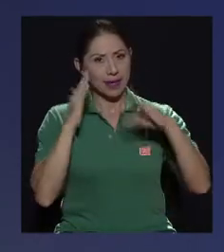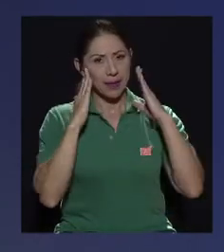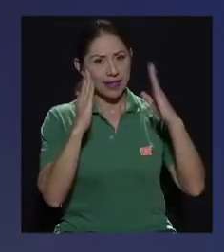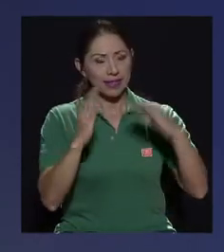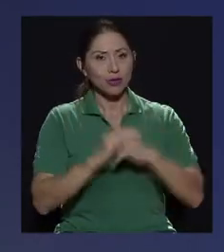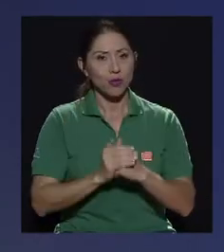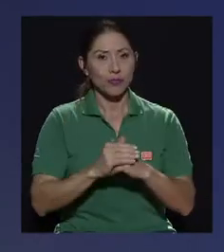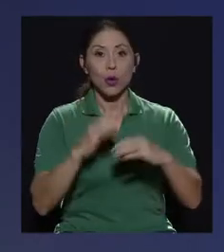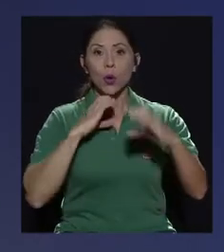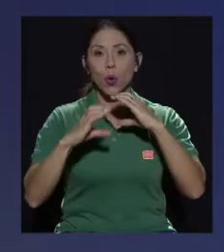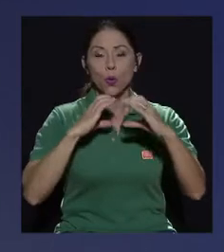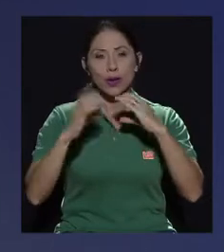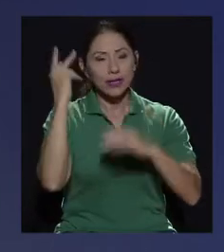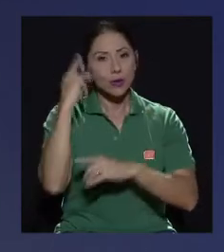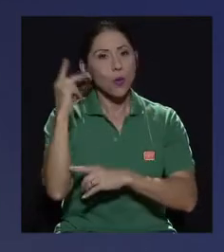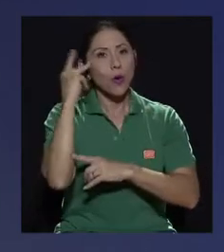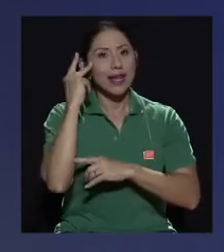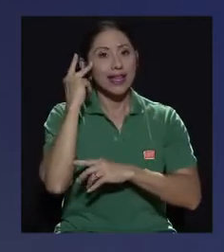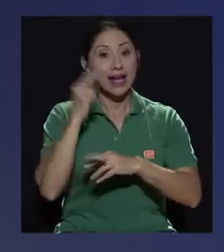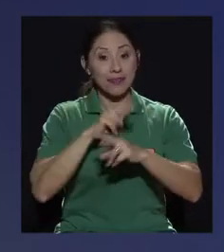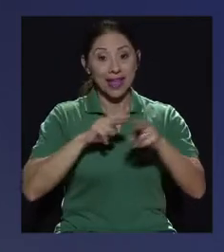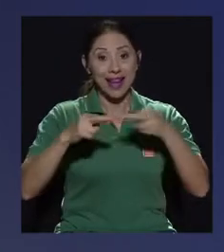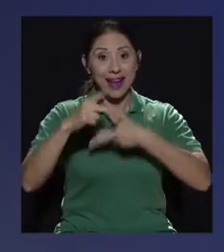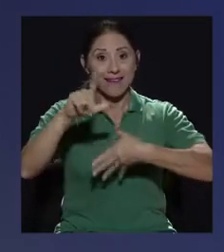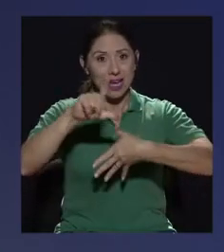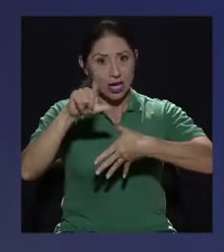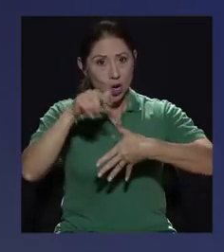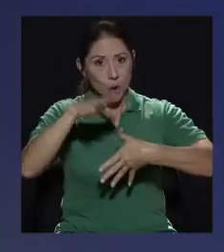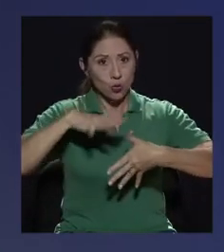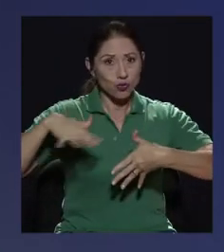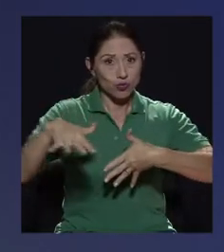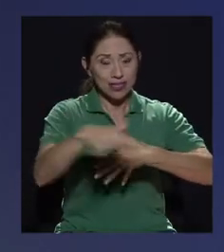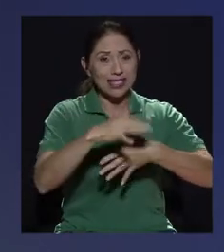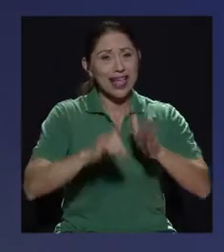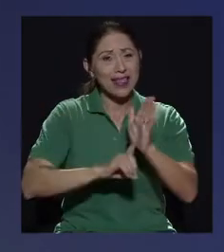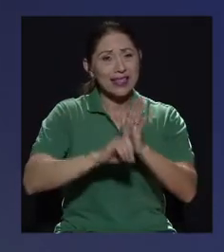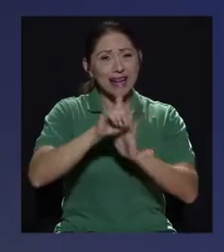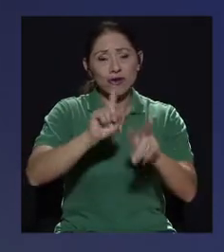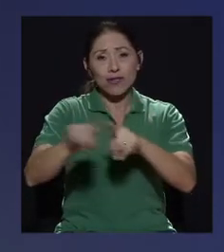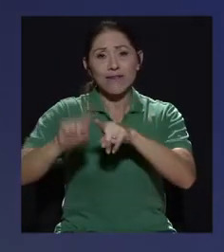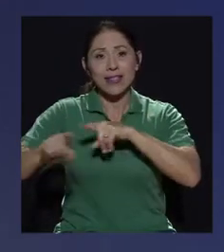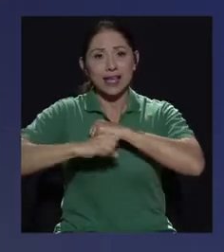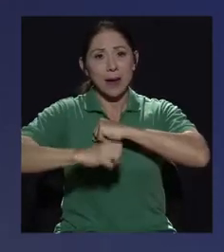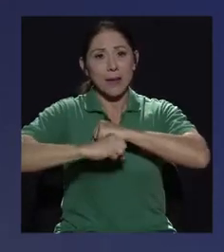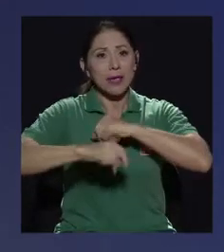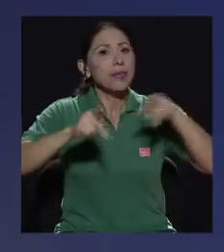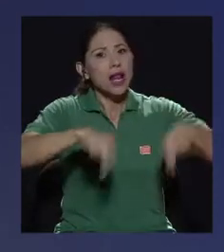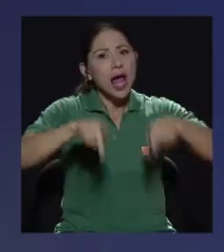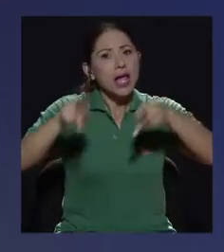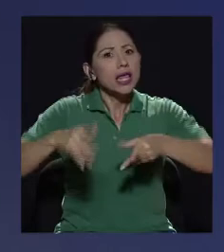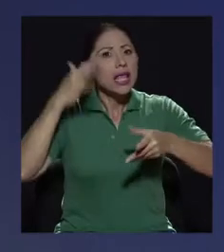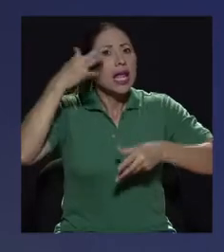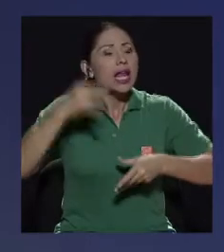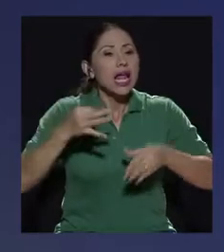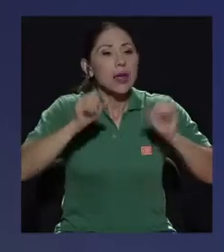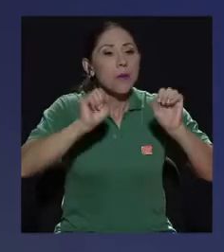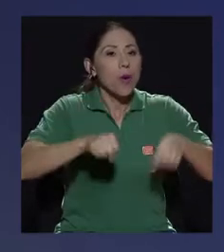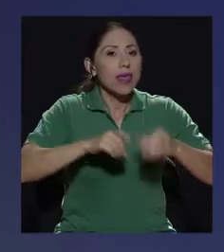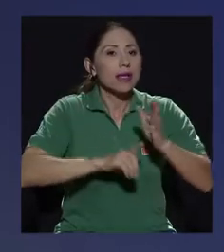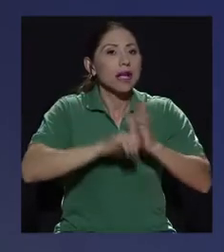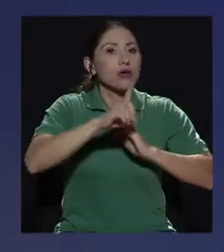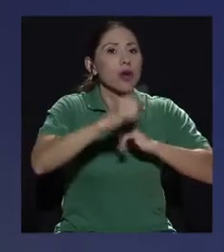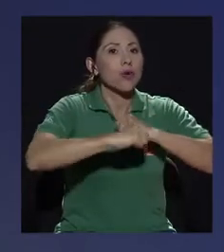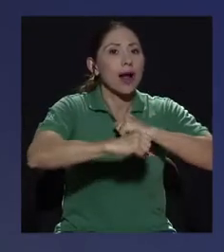llama la atención como desde la comunicación política en la región se han desarrollado una serie de campañas de la gente cree que puede desarrollar una campaña